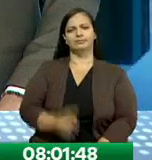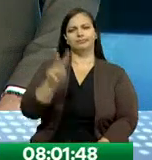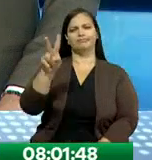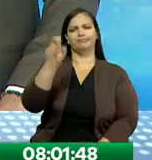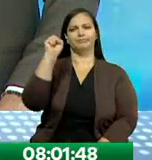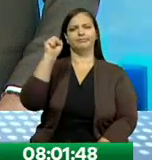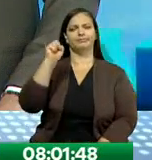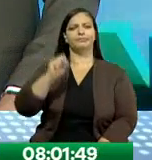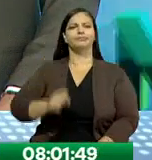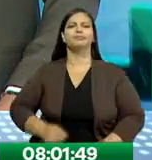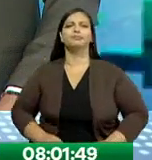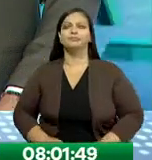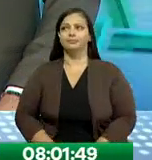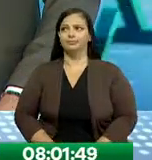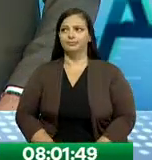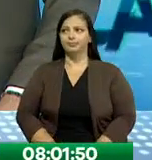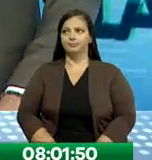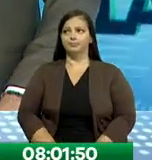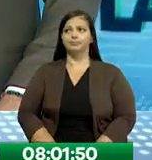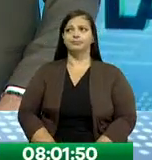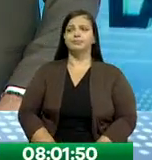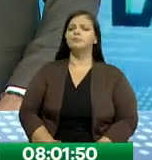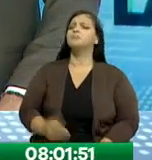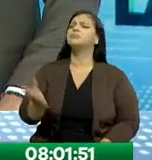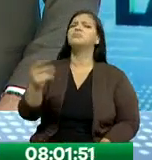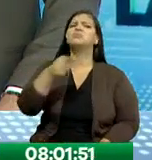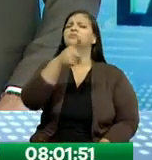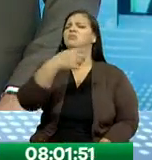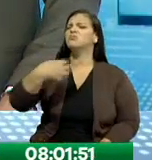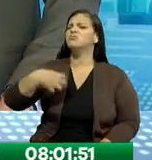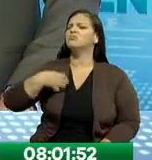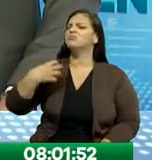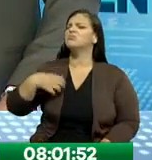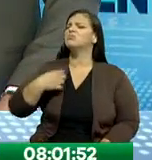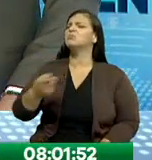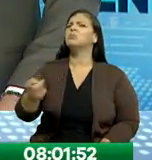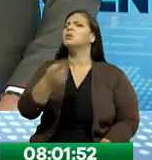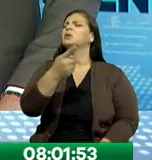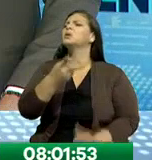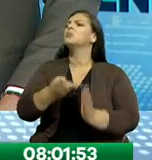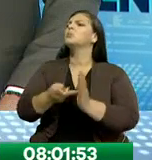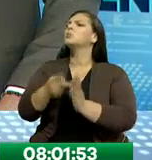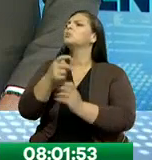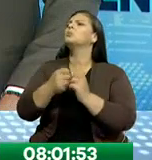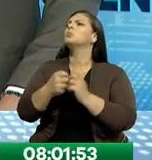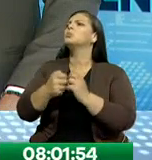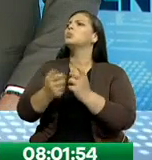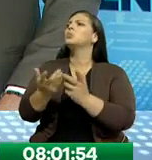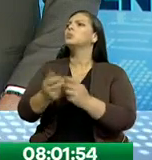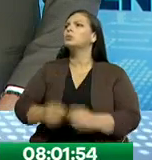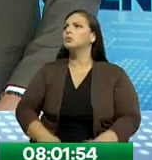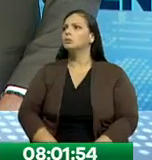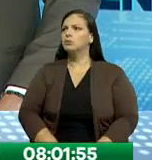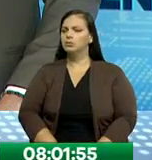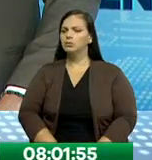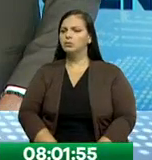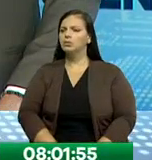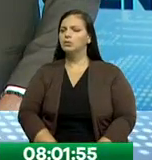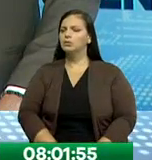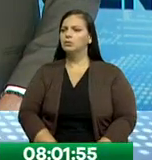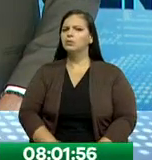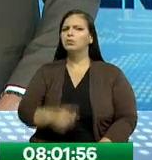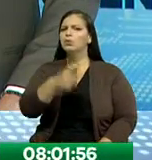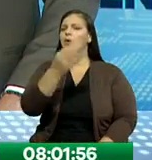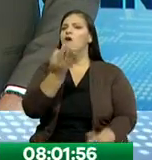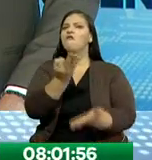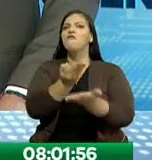Sí. Las hace para... ¿Qué viene a reclamar usted? ¿Cuánto le han cobrado? No, no entre, hasta ahí nomás. No puedo pasar más. ¿Cuánto le han cobrado más o menos? Aquí